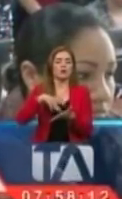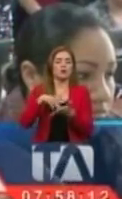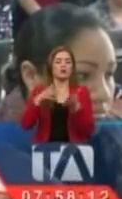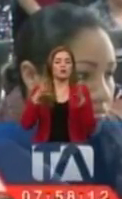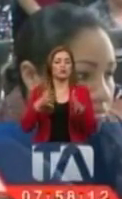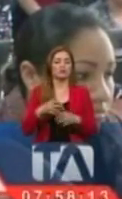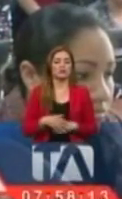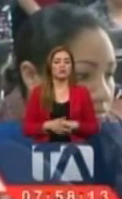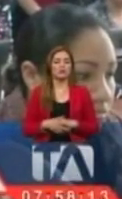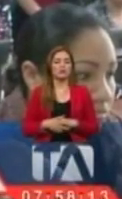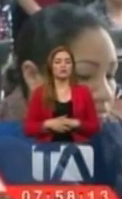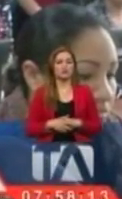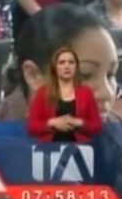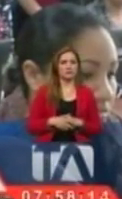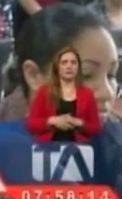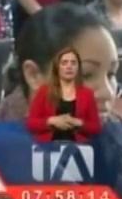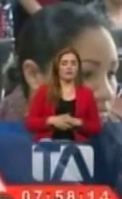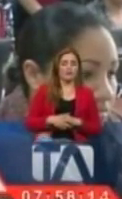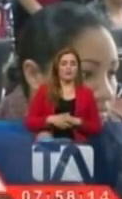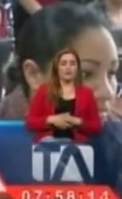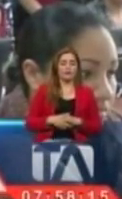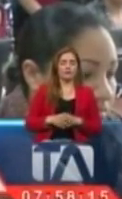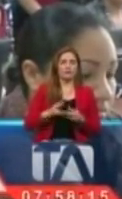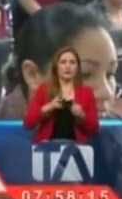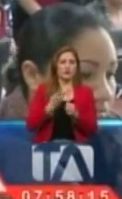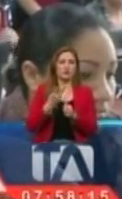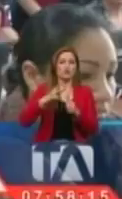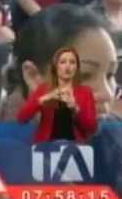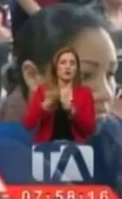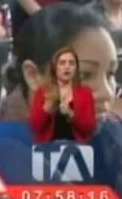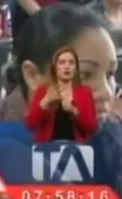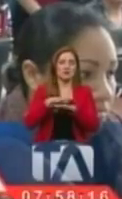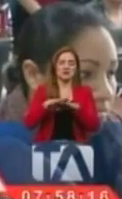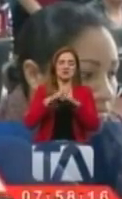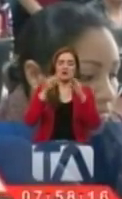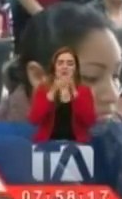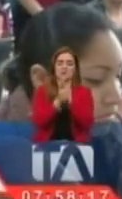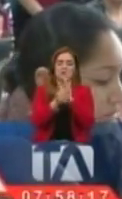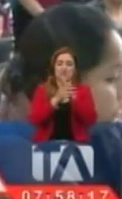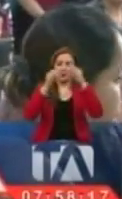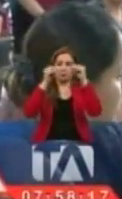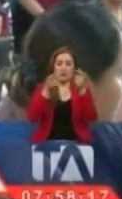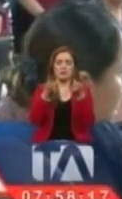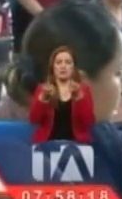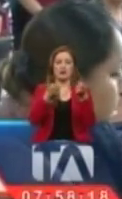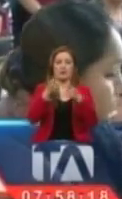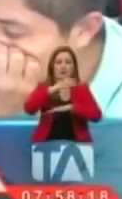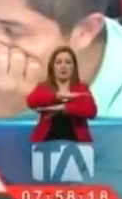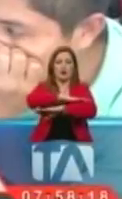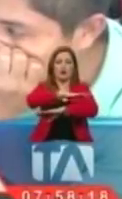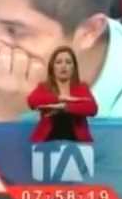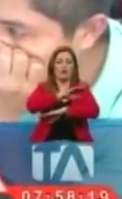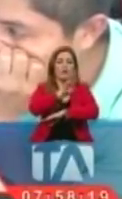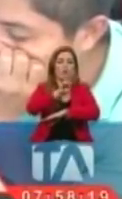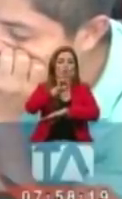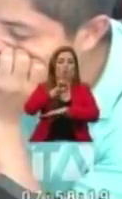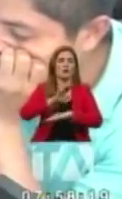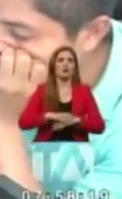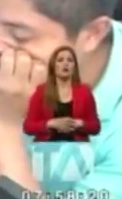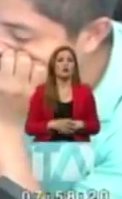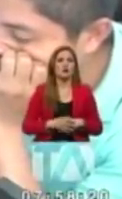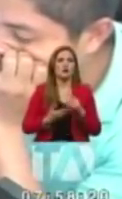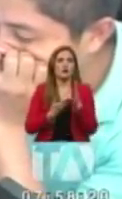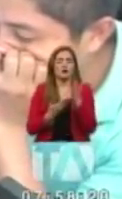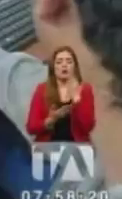incluso para los que continúan en segundo tercero de bachillerato donde les enseñamos el manejo de la plataforma esta es una modalidad